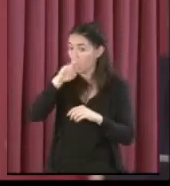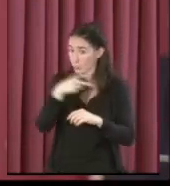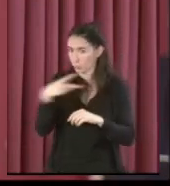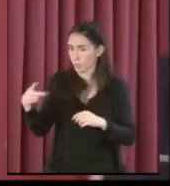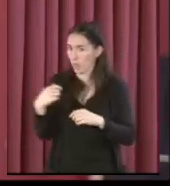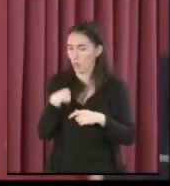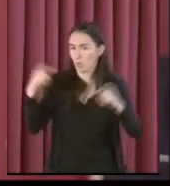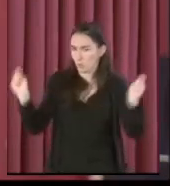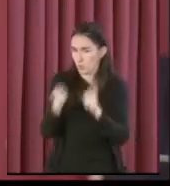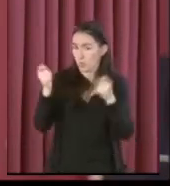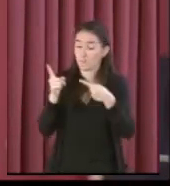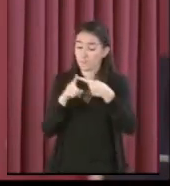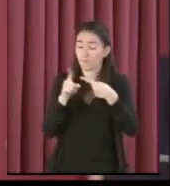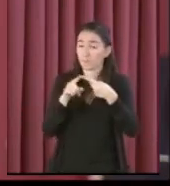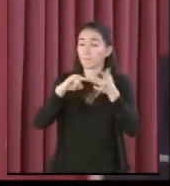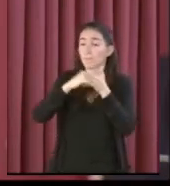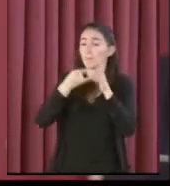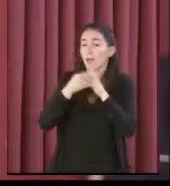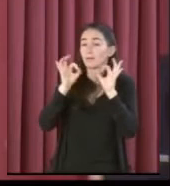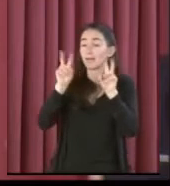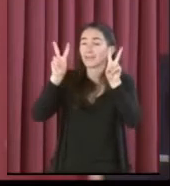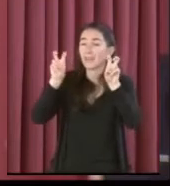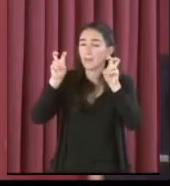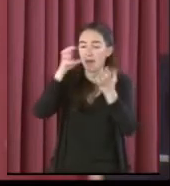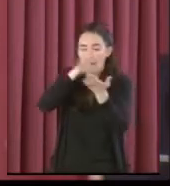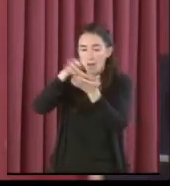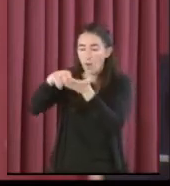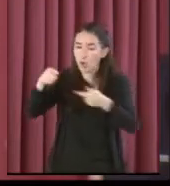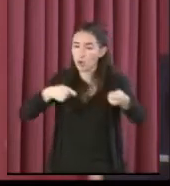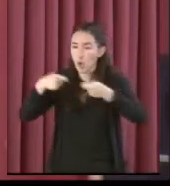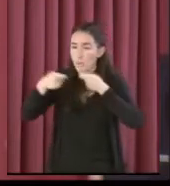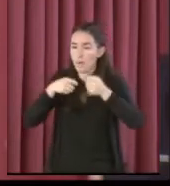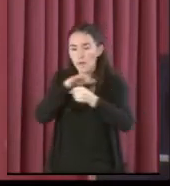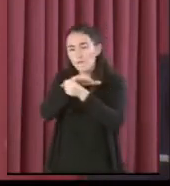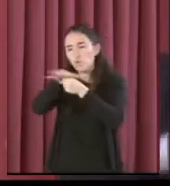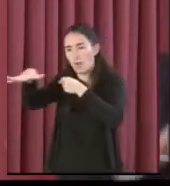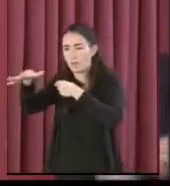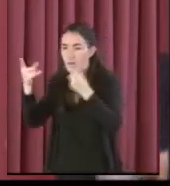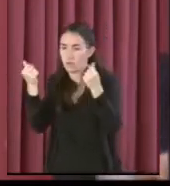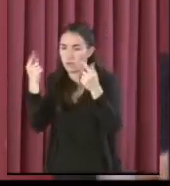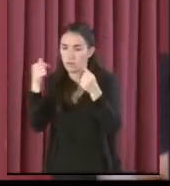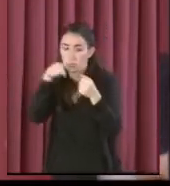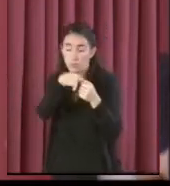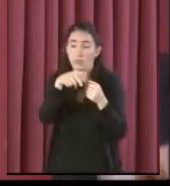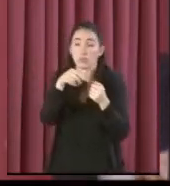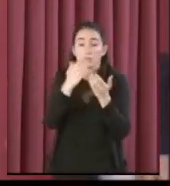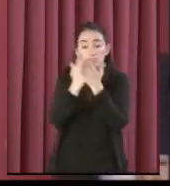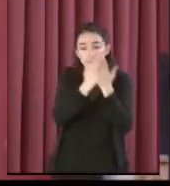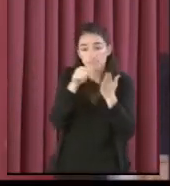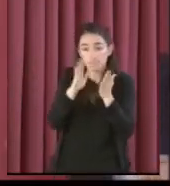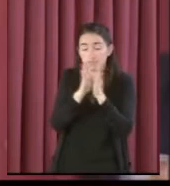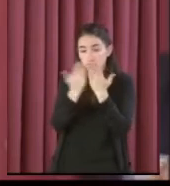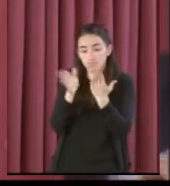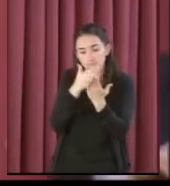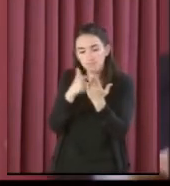El primero de ellos es el estudio sobre el área de influencia comercial de Logroño, que será el instrumento que permitirá un mejor impacto en